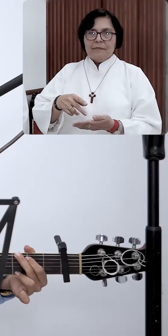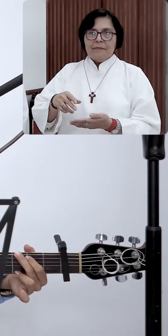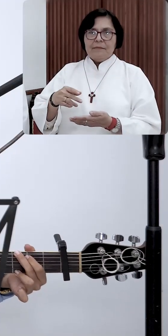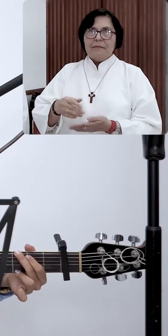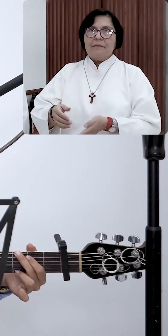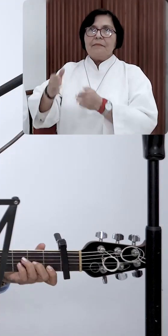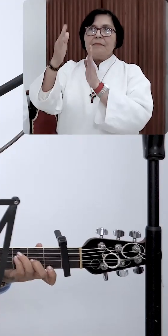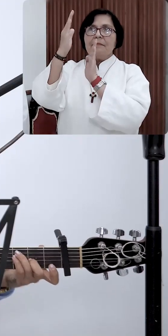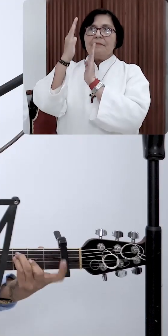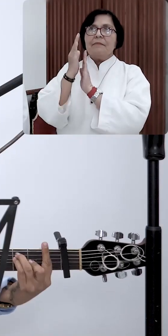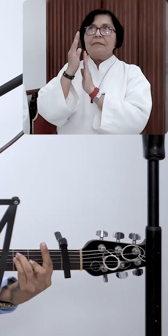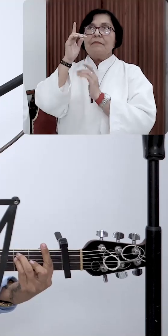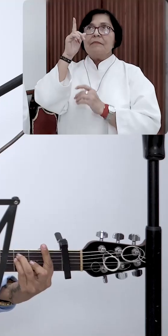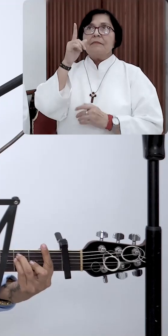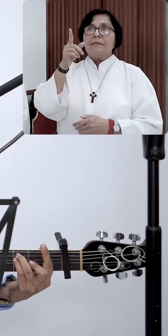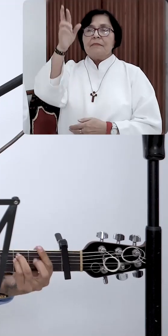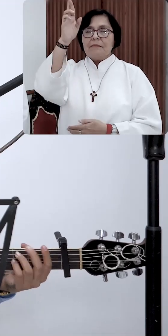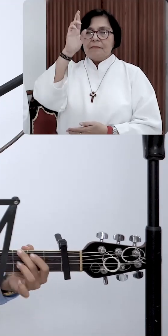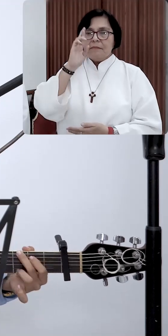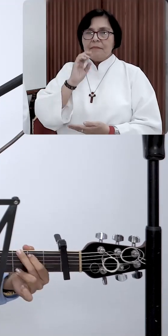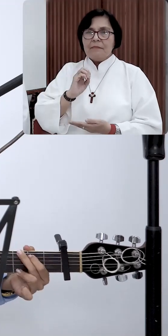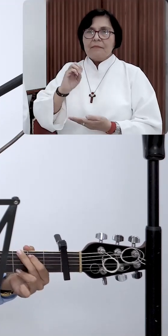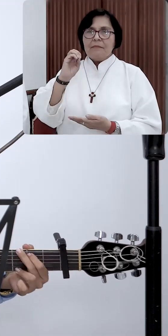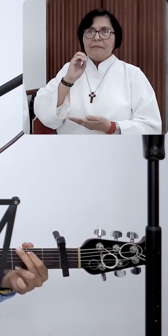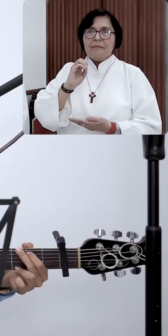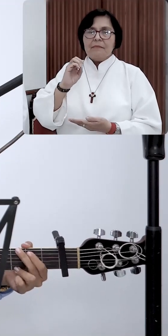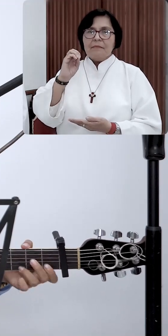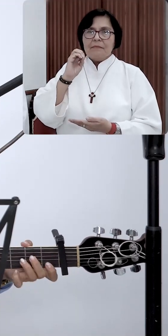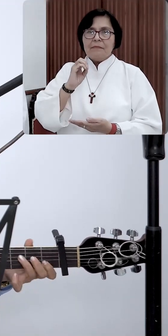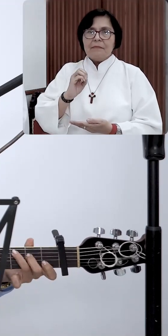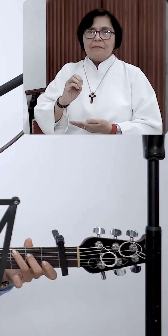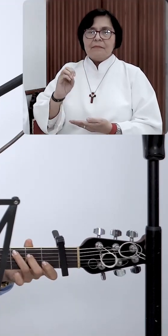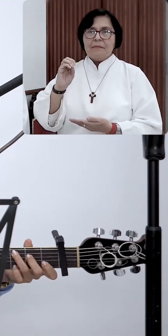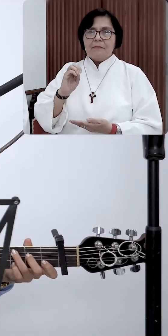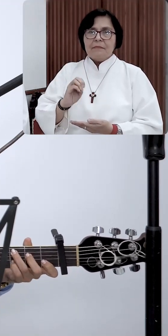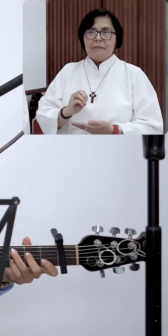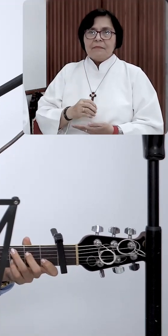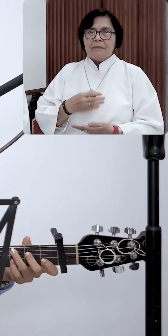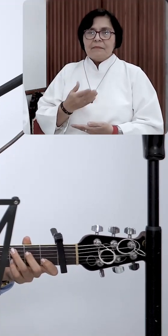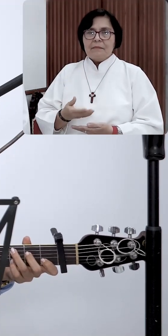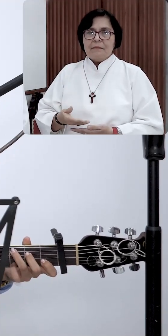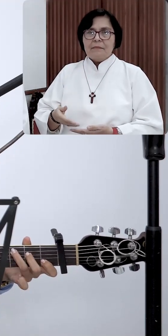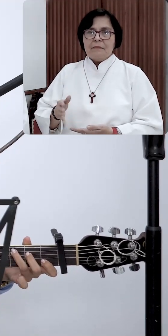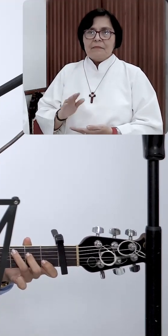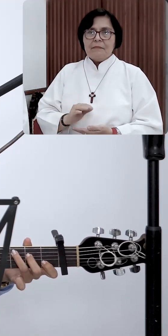Caminaré en la presencia del